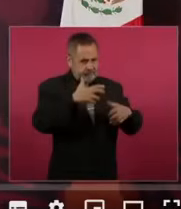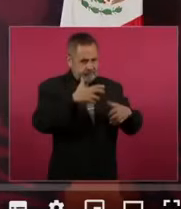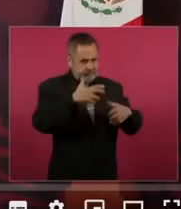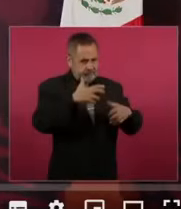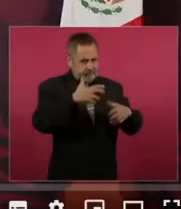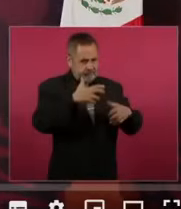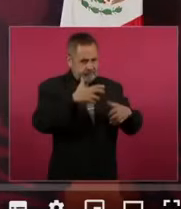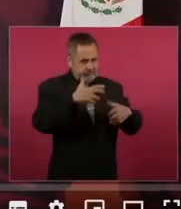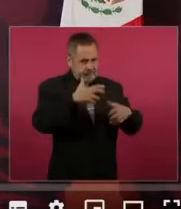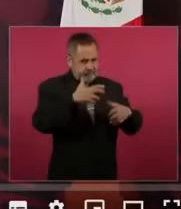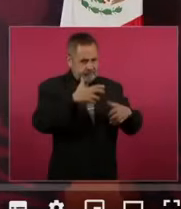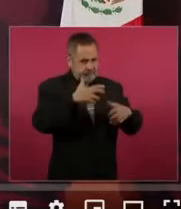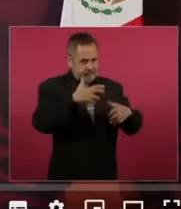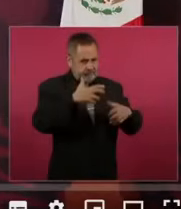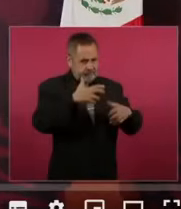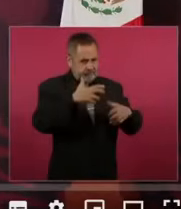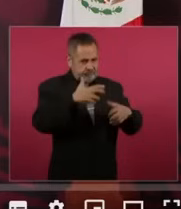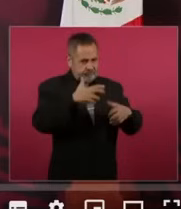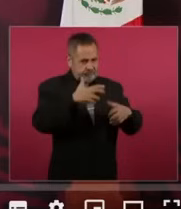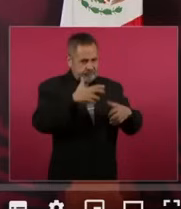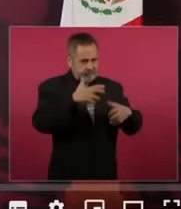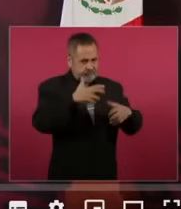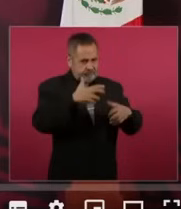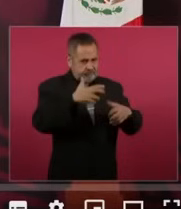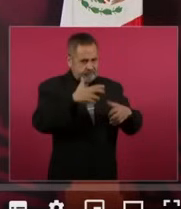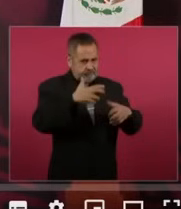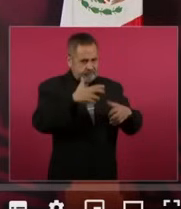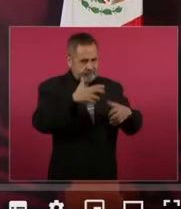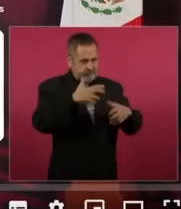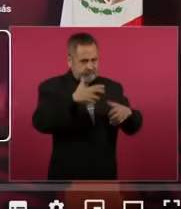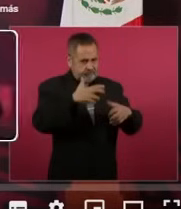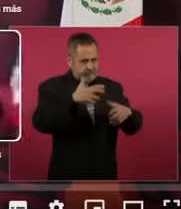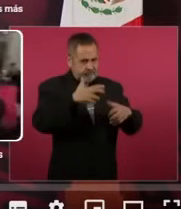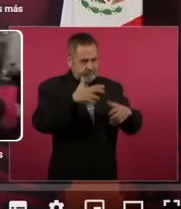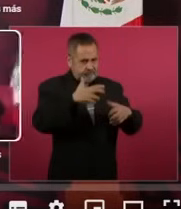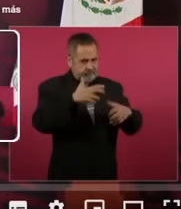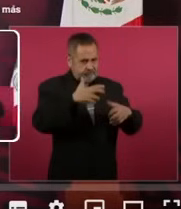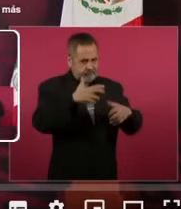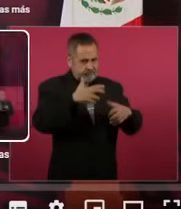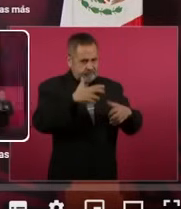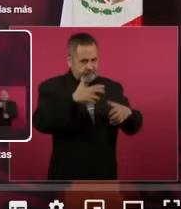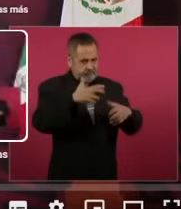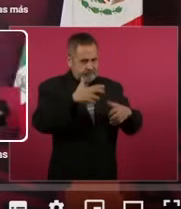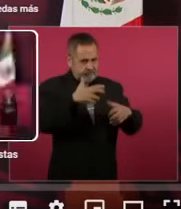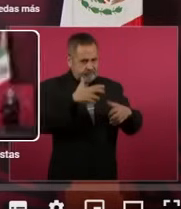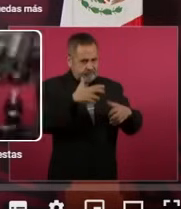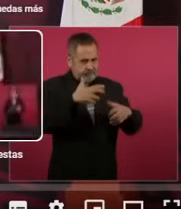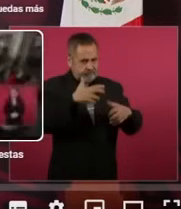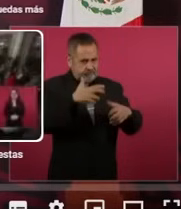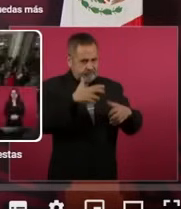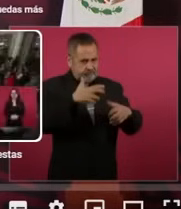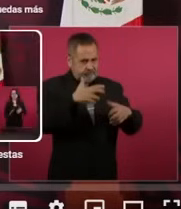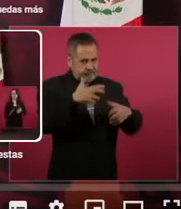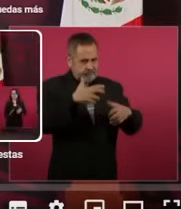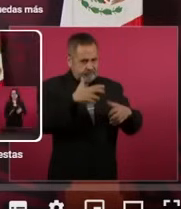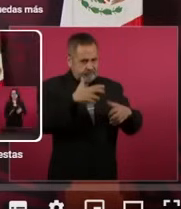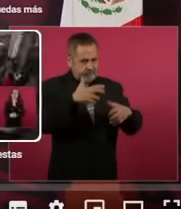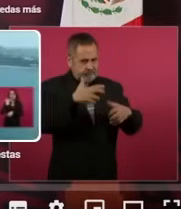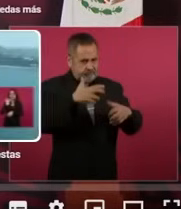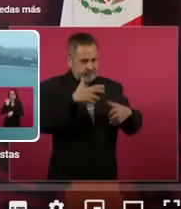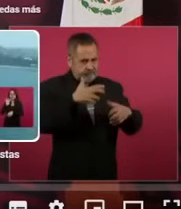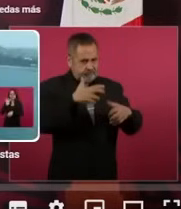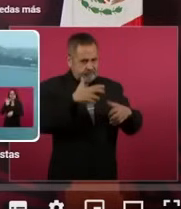el tema de el Istmo, donde, bueno, pues ya el presidente prácticamente nos habla, ¿no?, de que esto pues